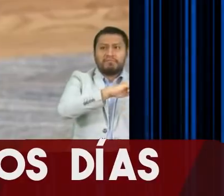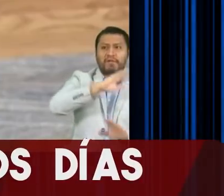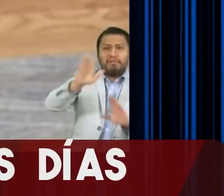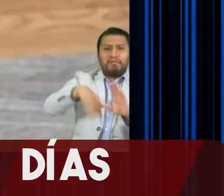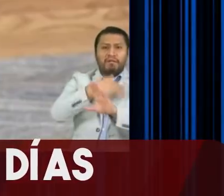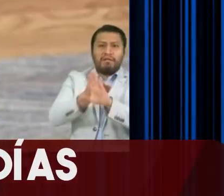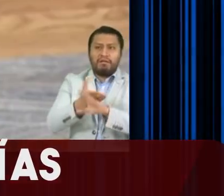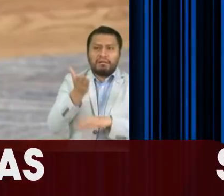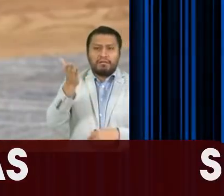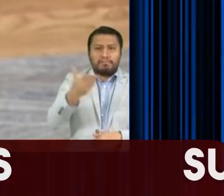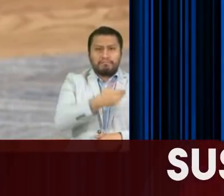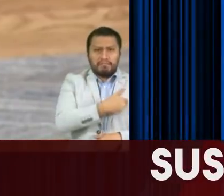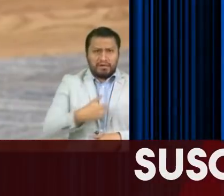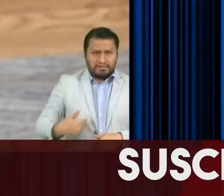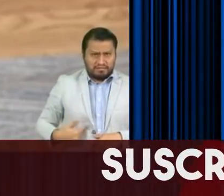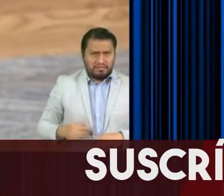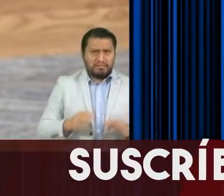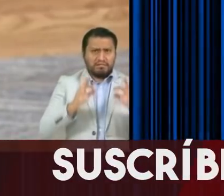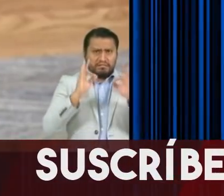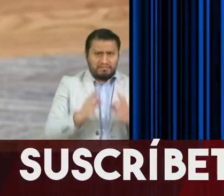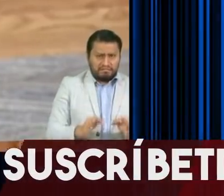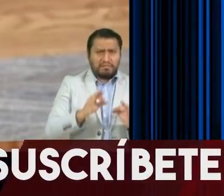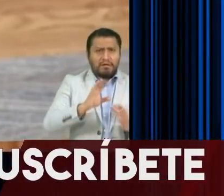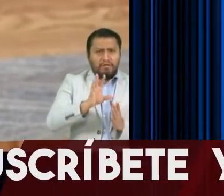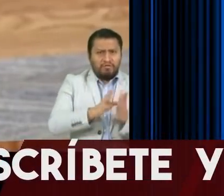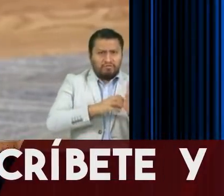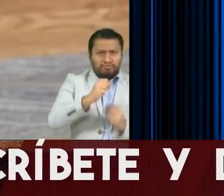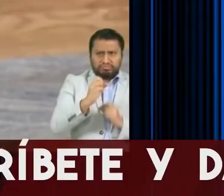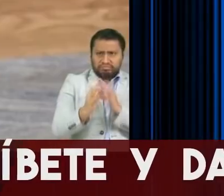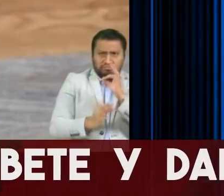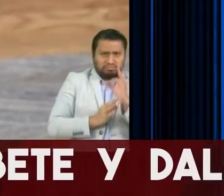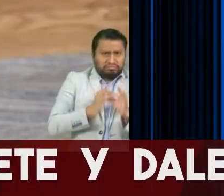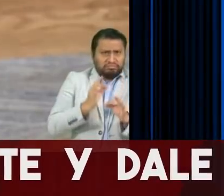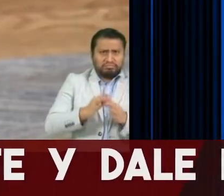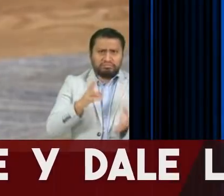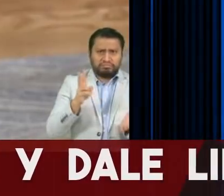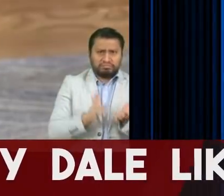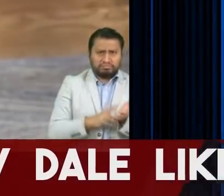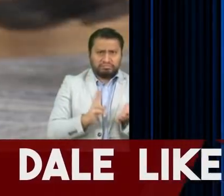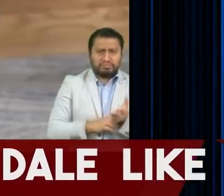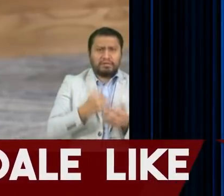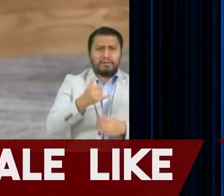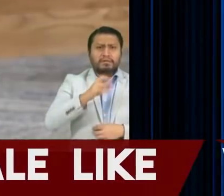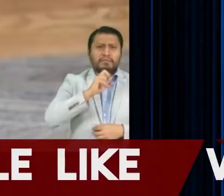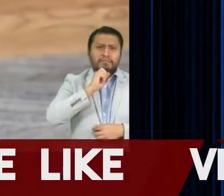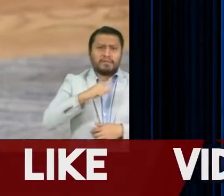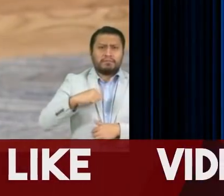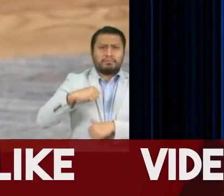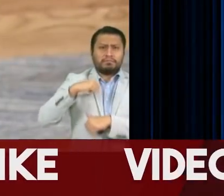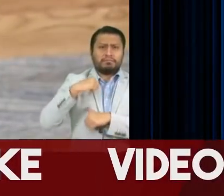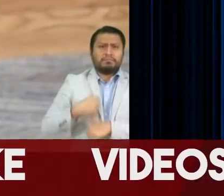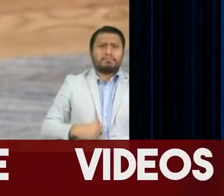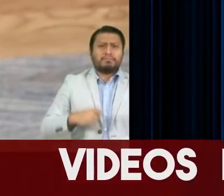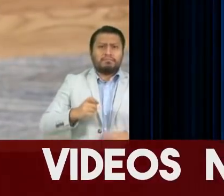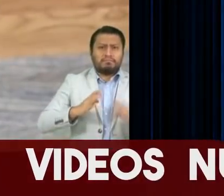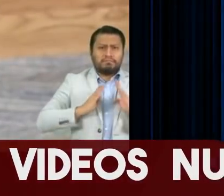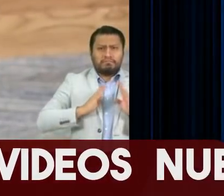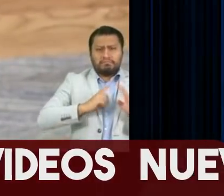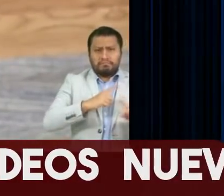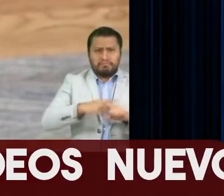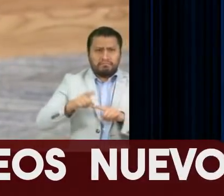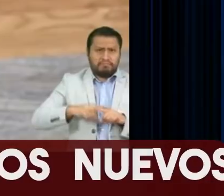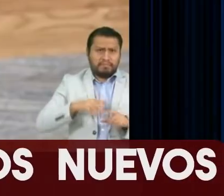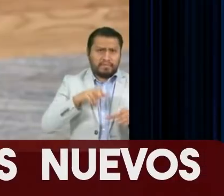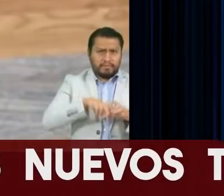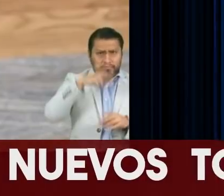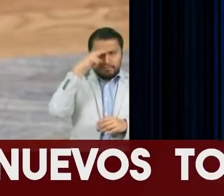presidente constitucional de la Nación Mexicana y comandante de sus Fuerzas Armadas. Lo